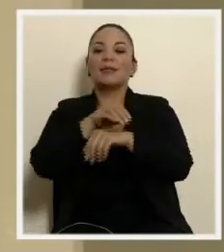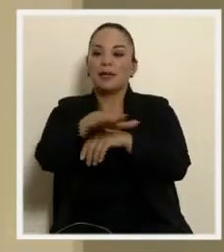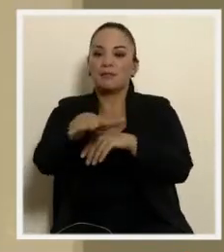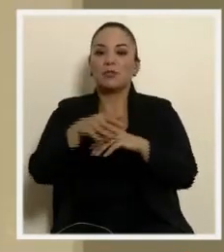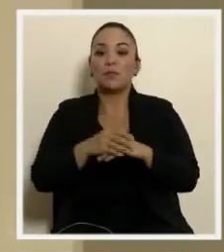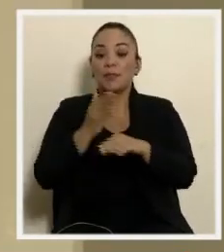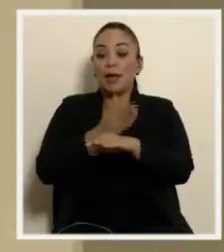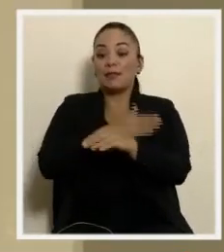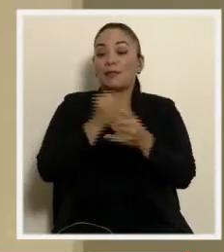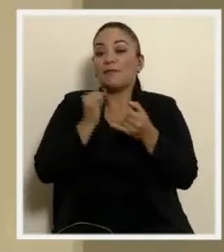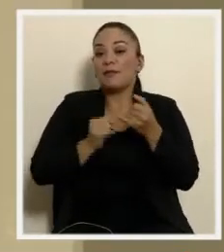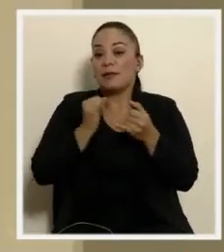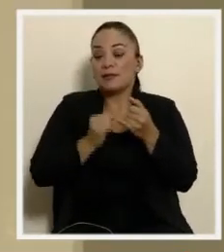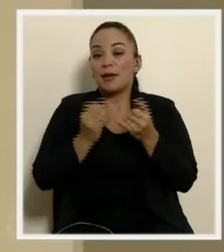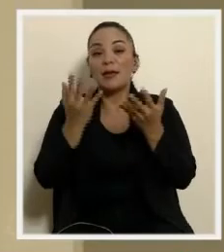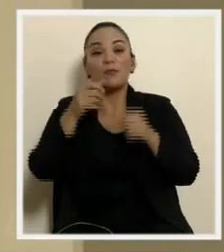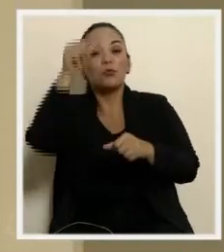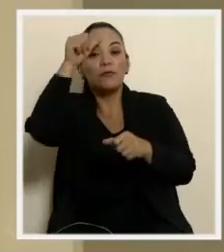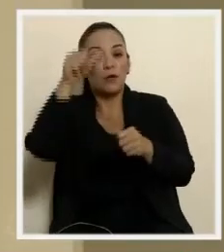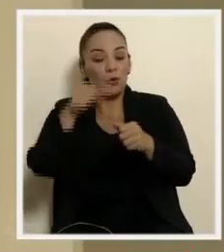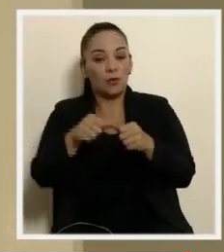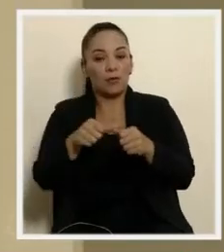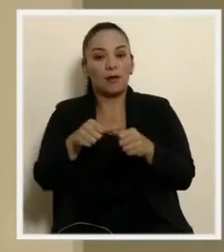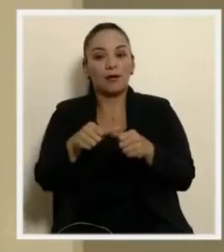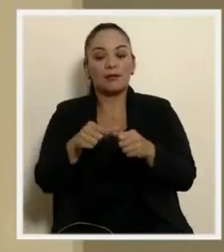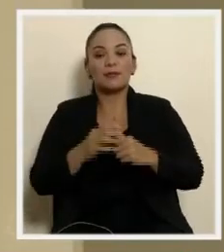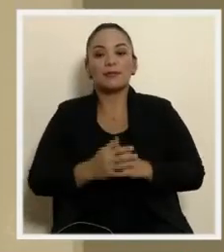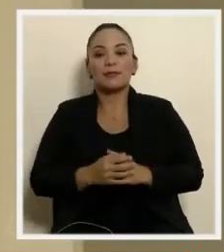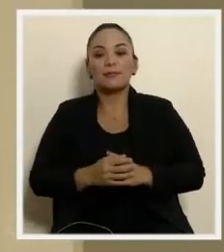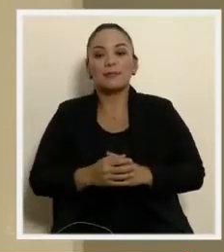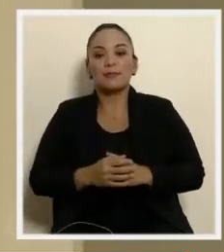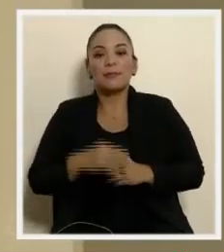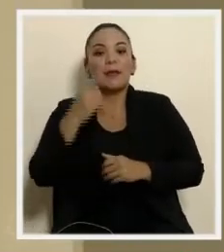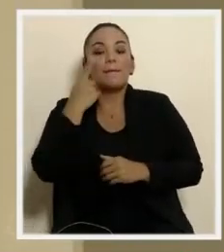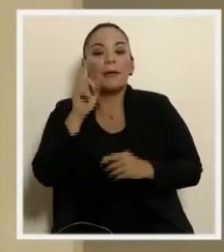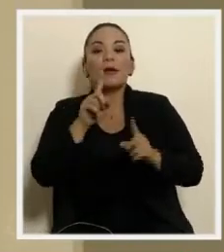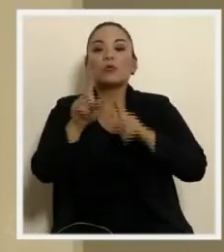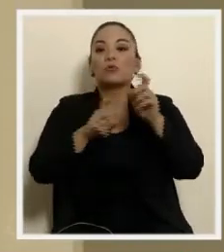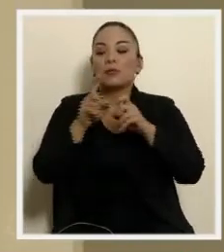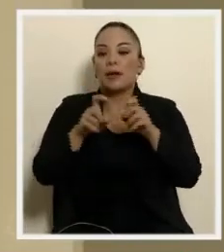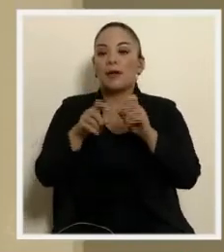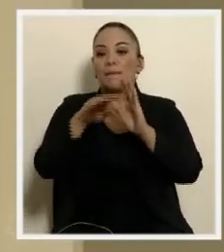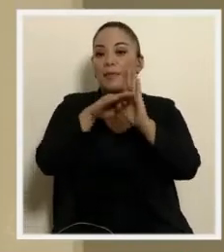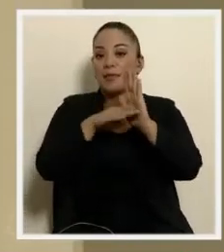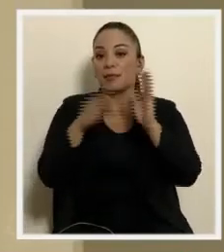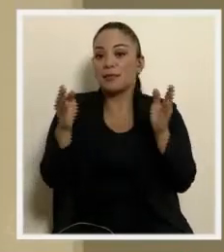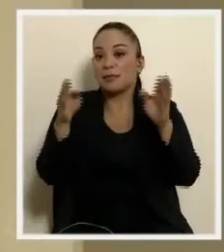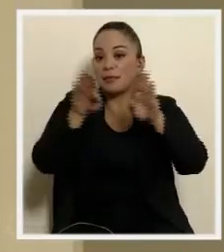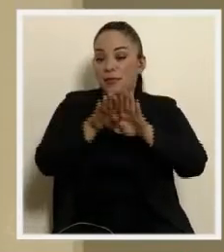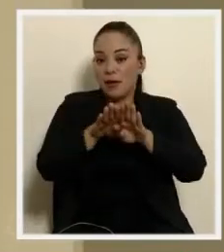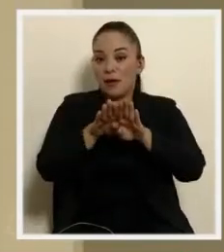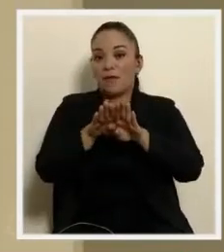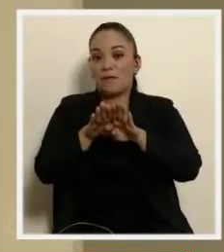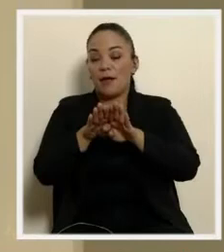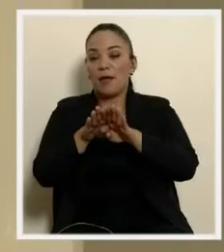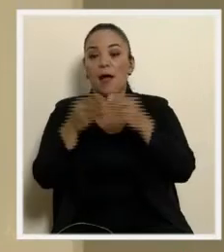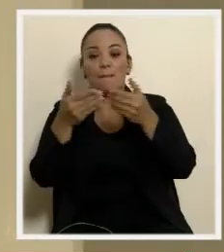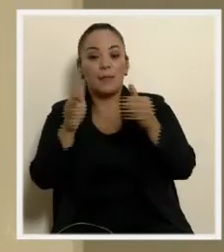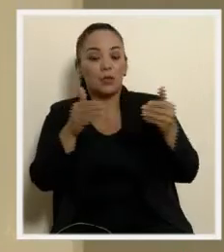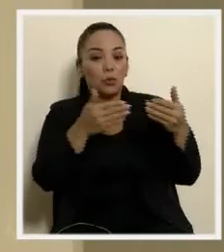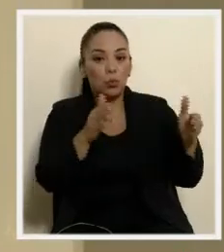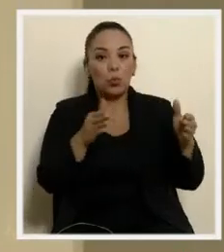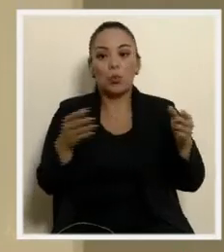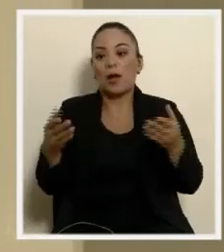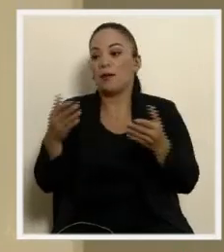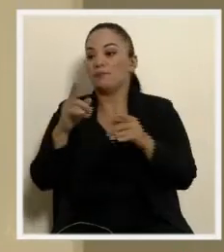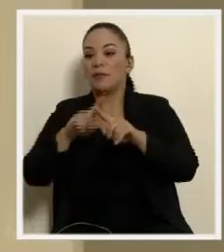Antes de finalizar, queremos recordarles que para consultar las medidas de cierre, apertura, operación y alertas en los distintos